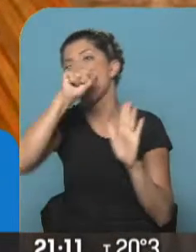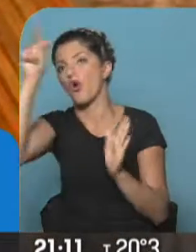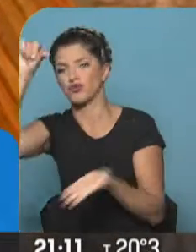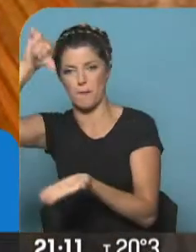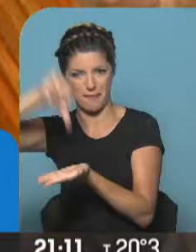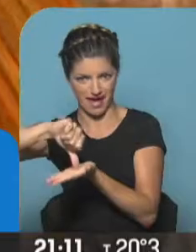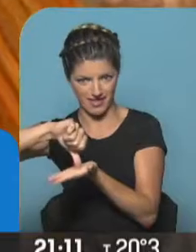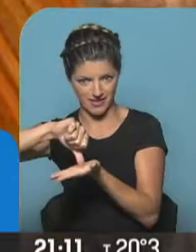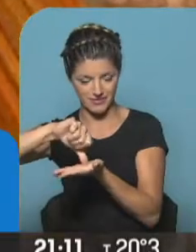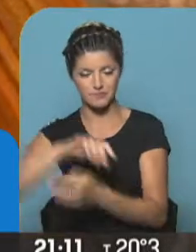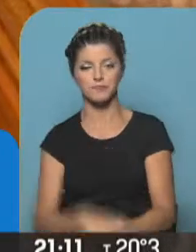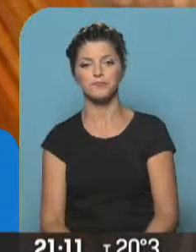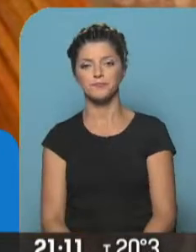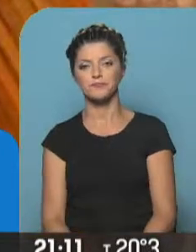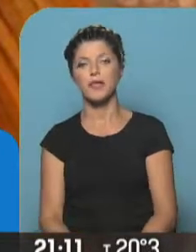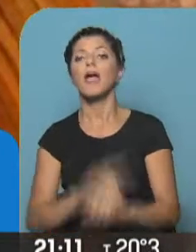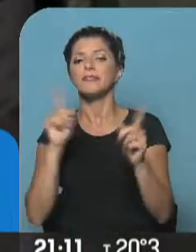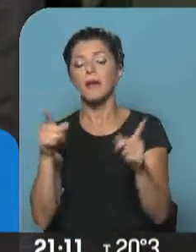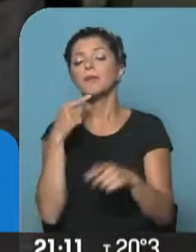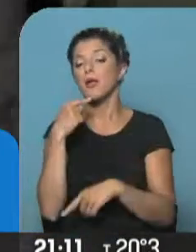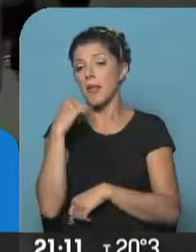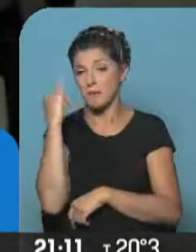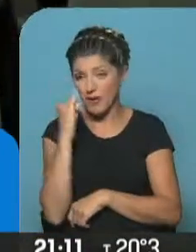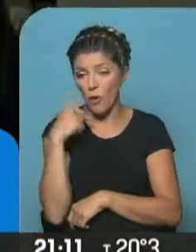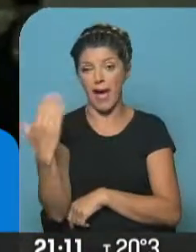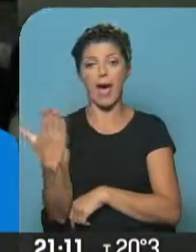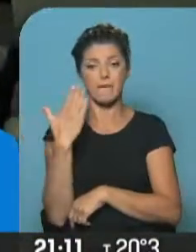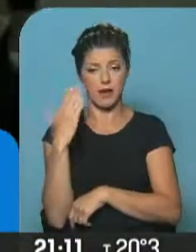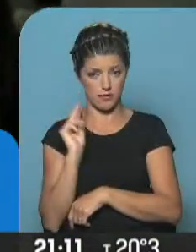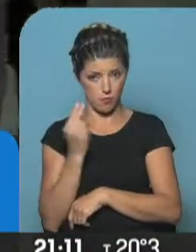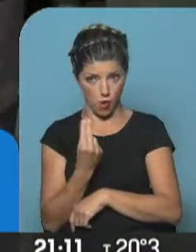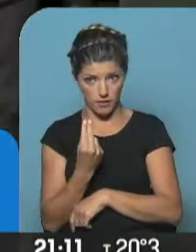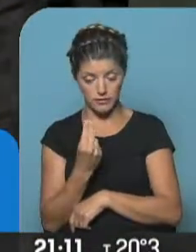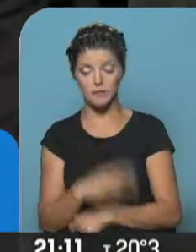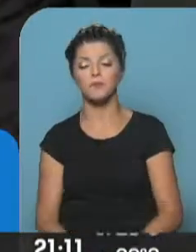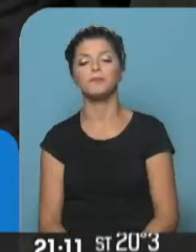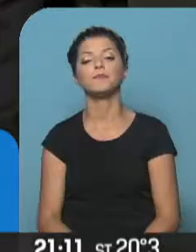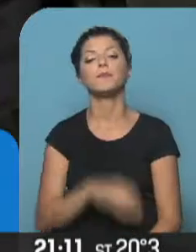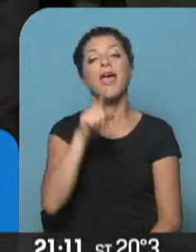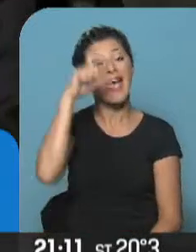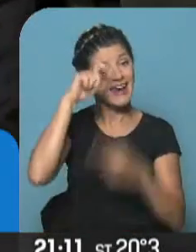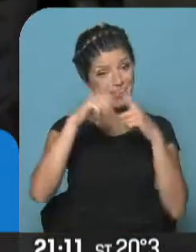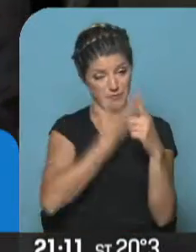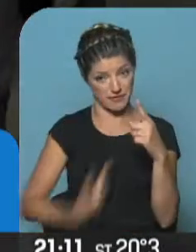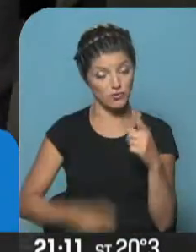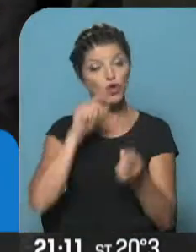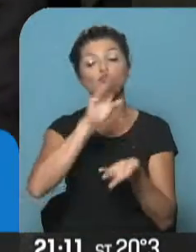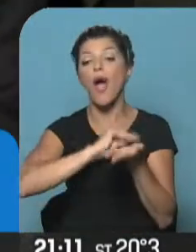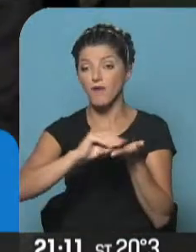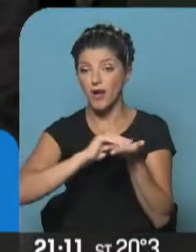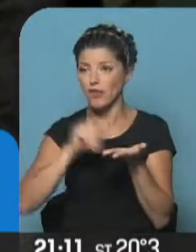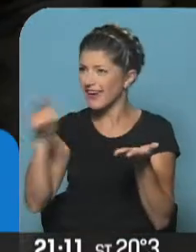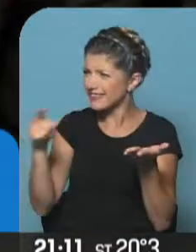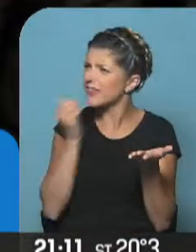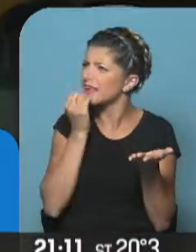último reveló que fue amenazada de muerte el abogado de vudú evalúa impugnar la declaración de muñoz tras